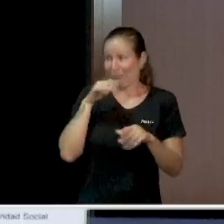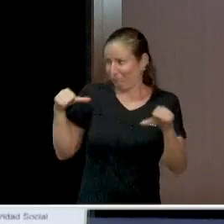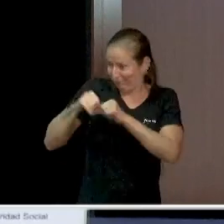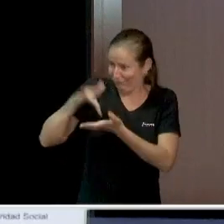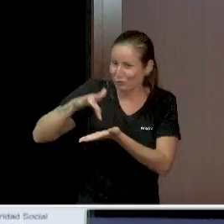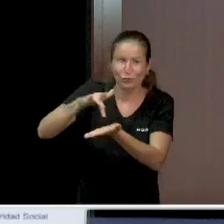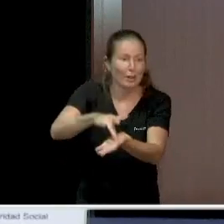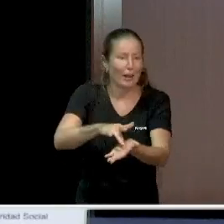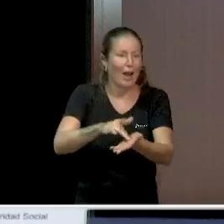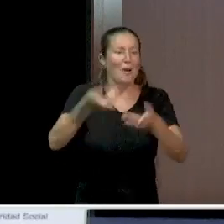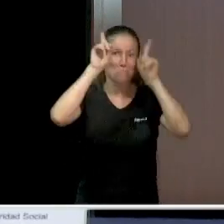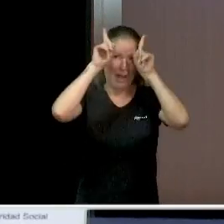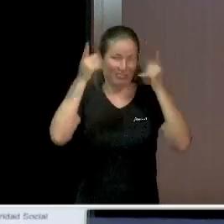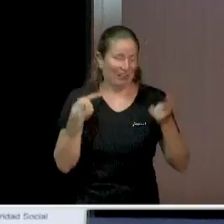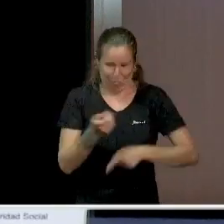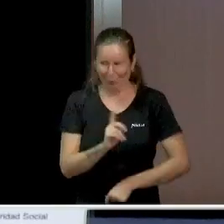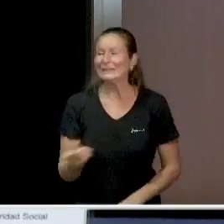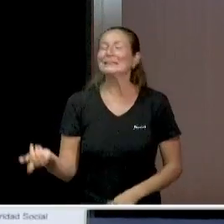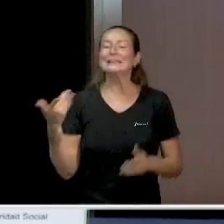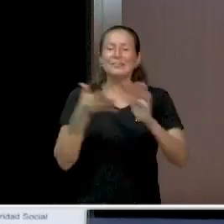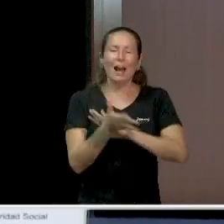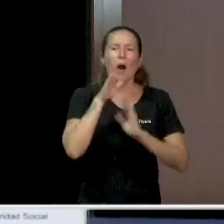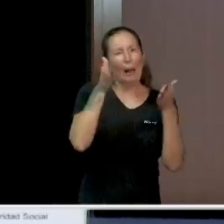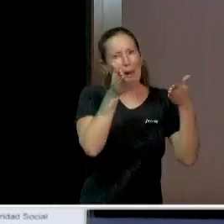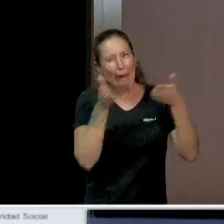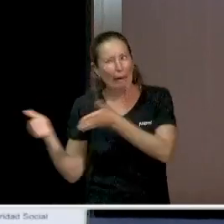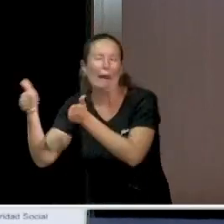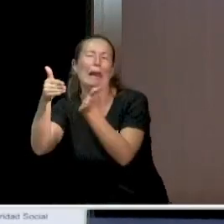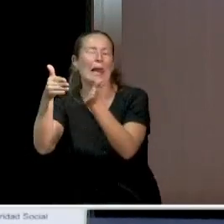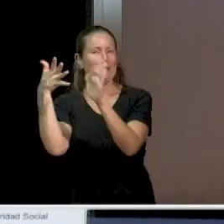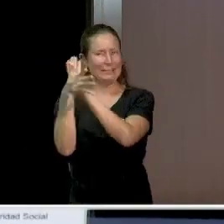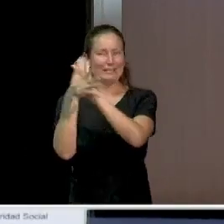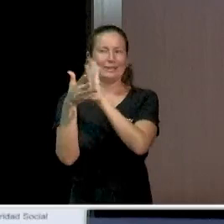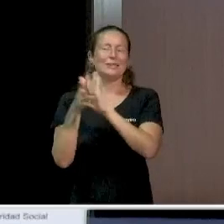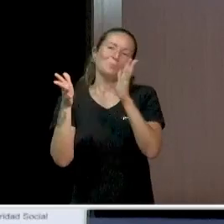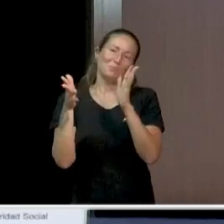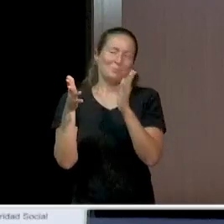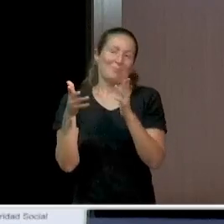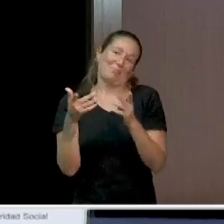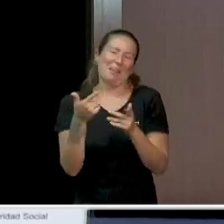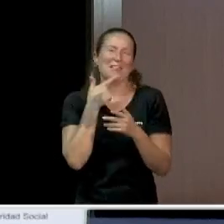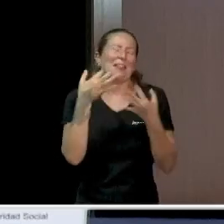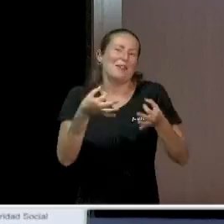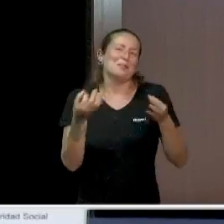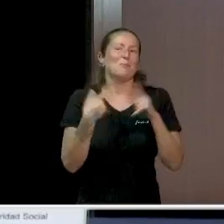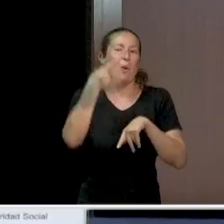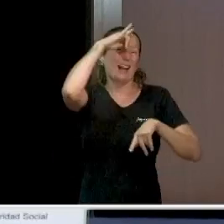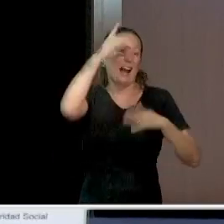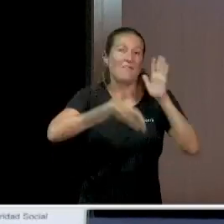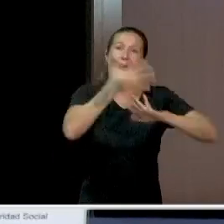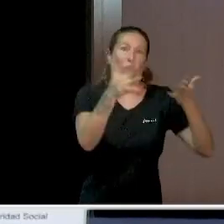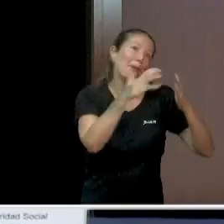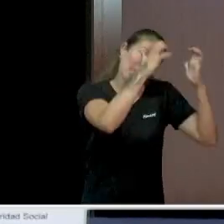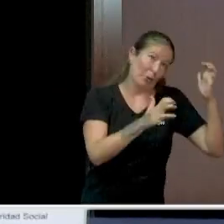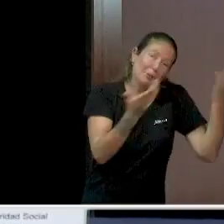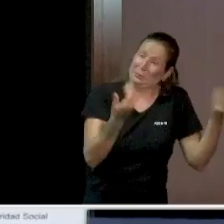que tocaré cuestiones de derecho y además la voy a derivar un poquito hacia aquello de la cabra tira al monte, la cuestión del empleo de las personas con discapacidad.